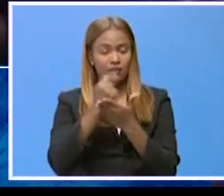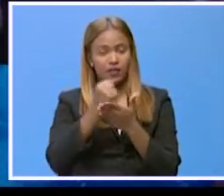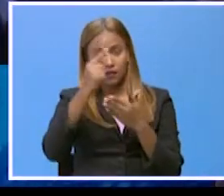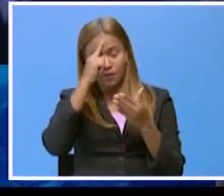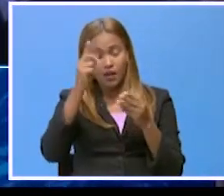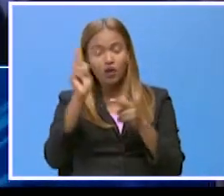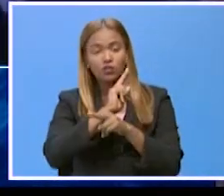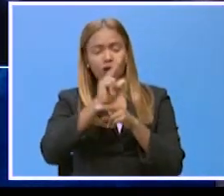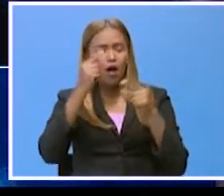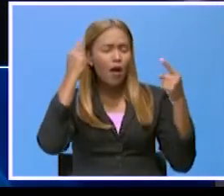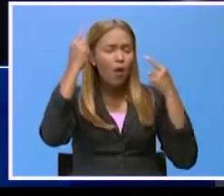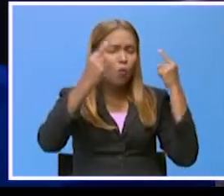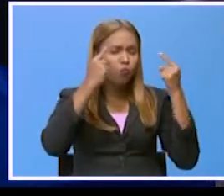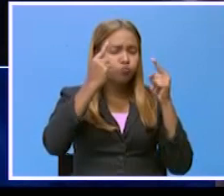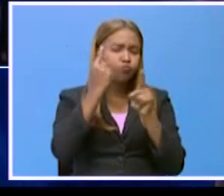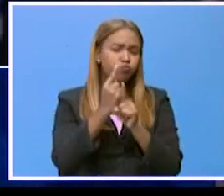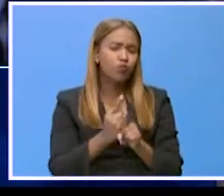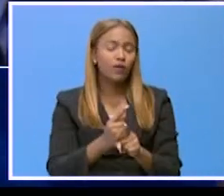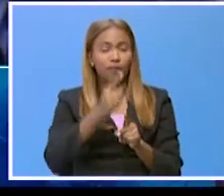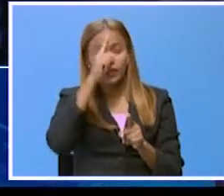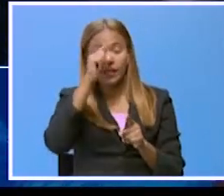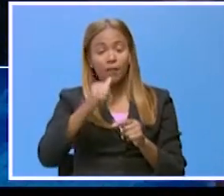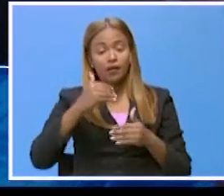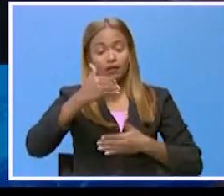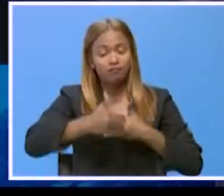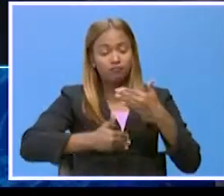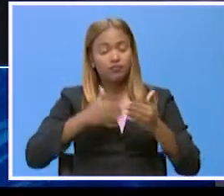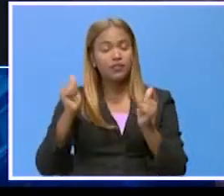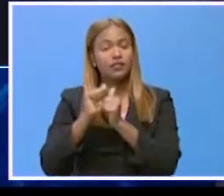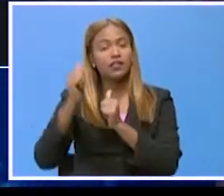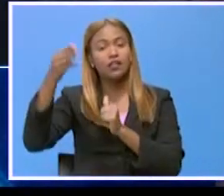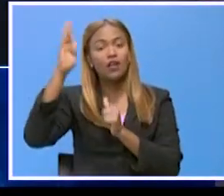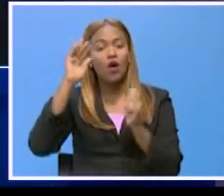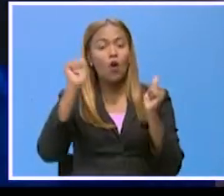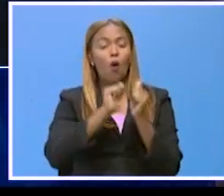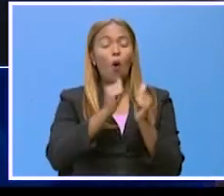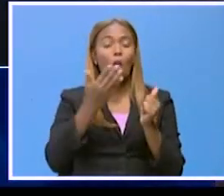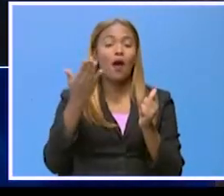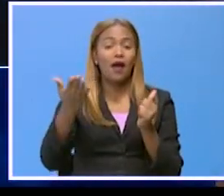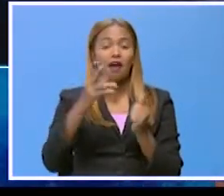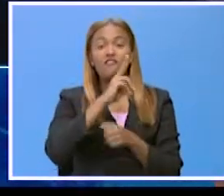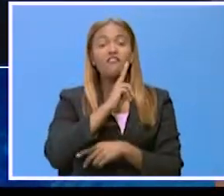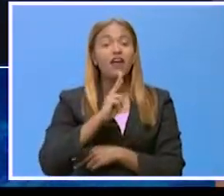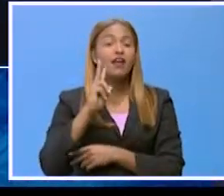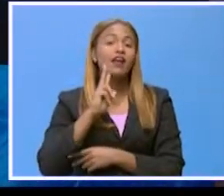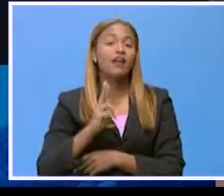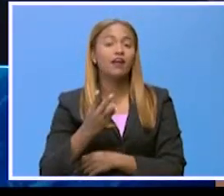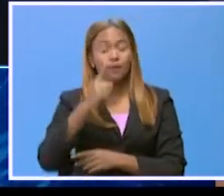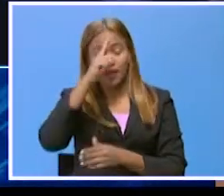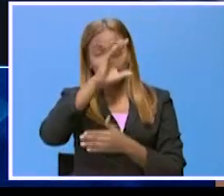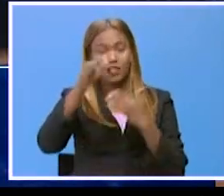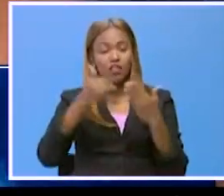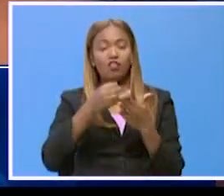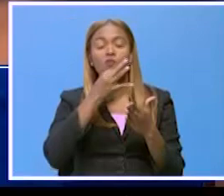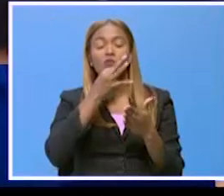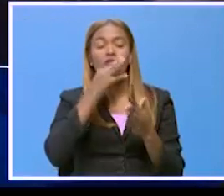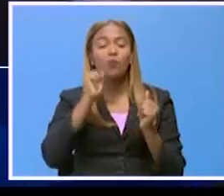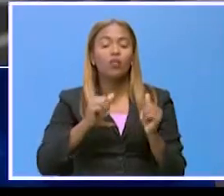reflexionar a ir caminando de la mano de dios y de la virgen para que pronto todos